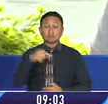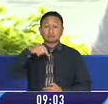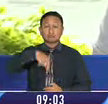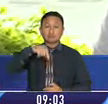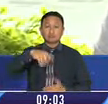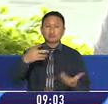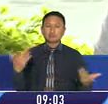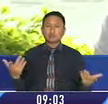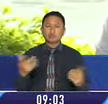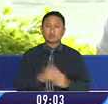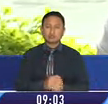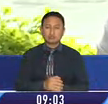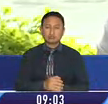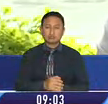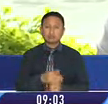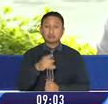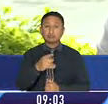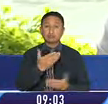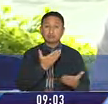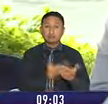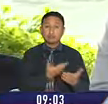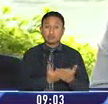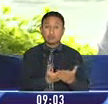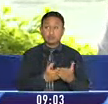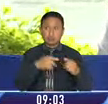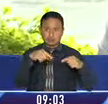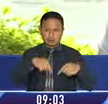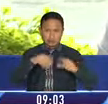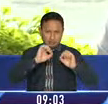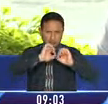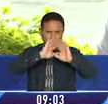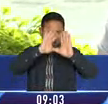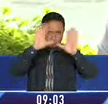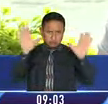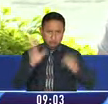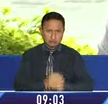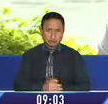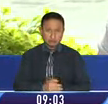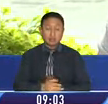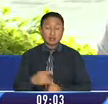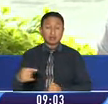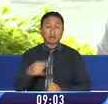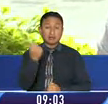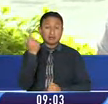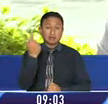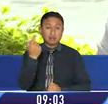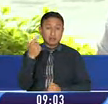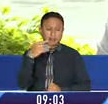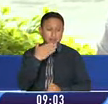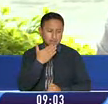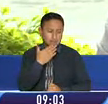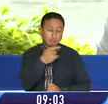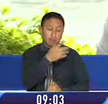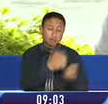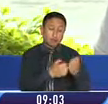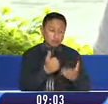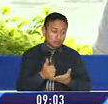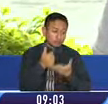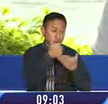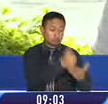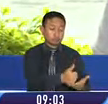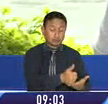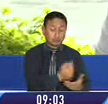de identificar esos elementos que nos permiten tener una claridad sobre cuál es la mejor forma de abordar con éxito